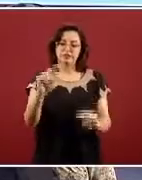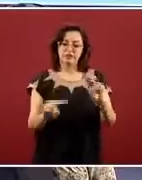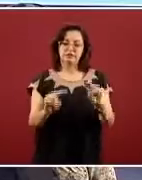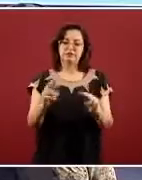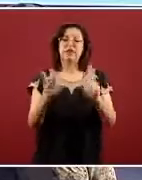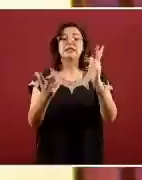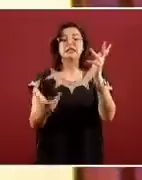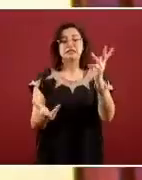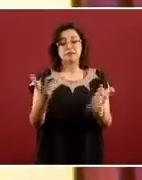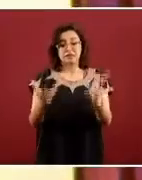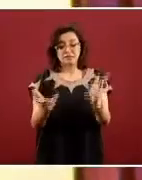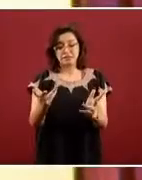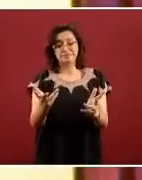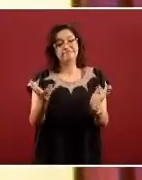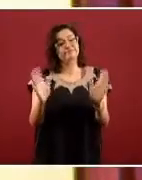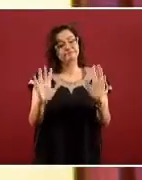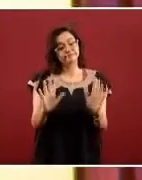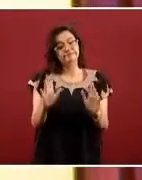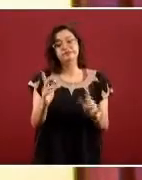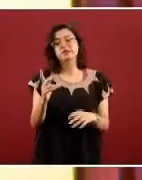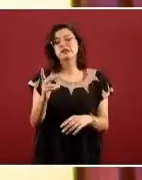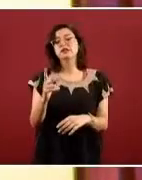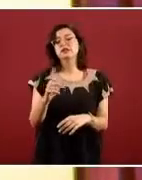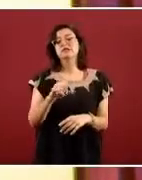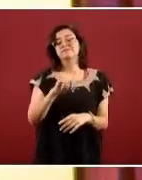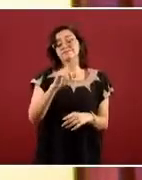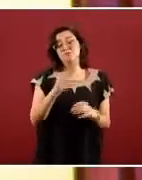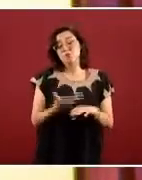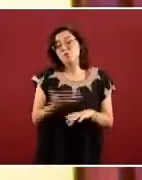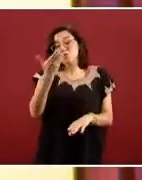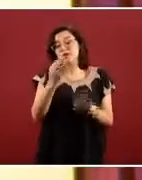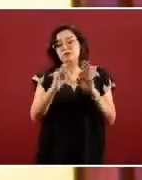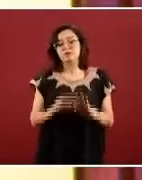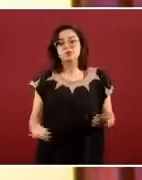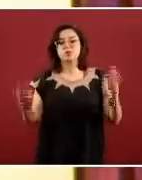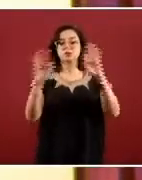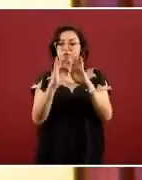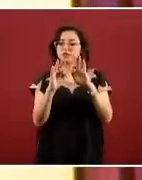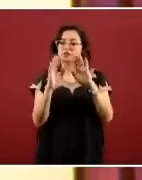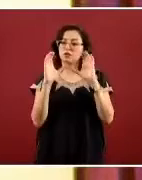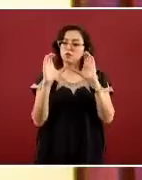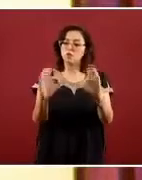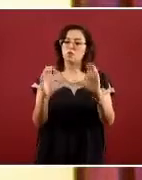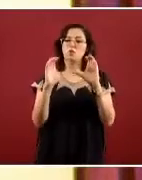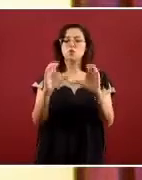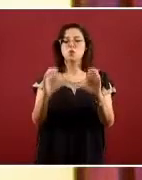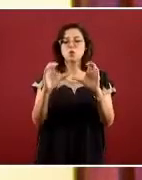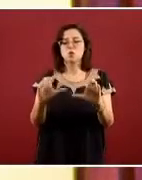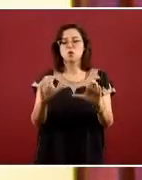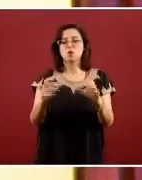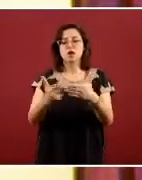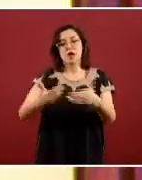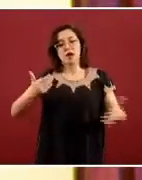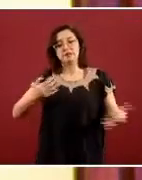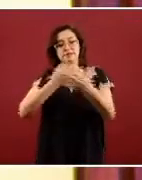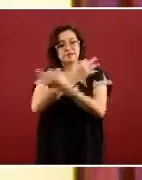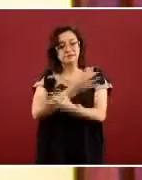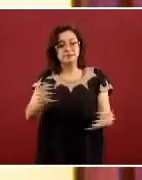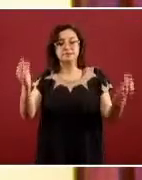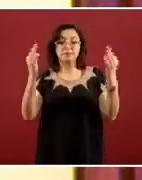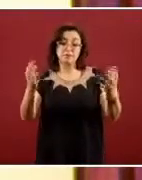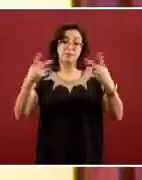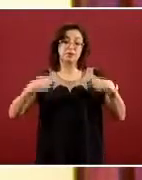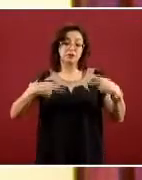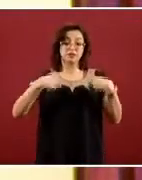en una unidad hospitalaria, y de ahí la importancia de la medida de seguridad en su momento emitida, que pide a